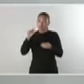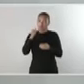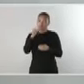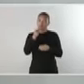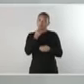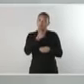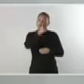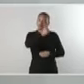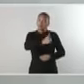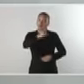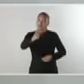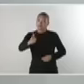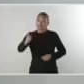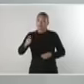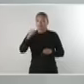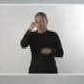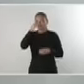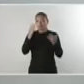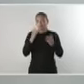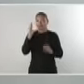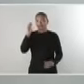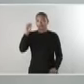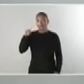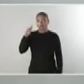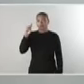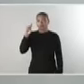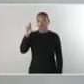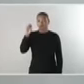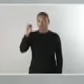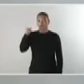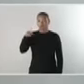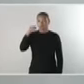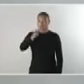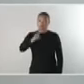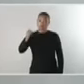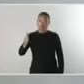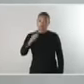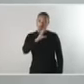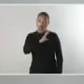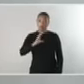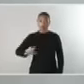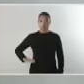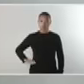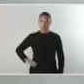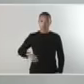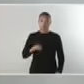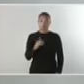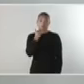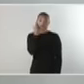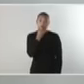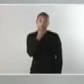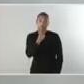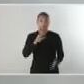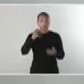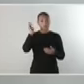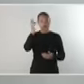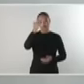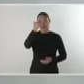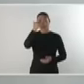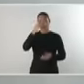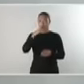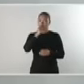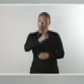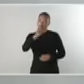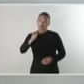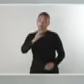un minuto con las conclusiones de cada candidato Yo quiero decirles y quiero recordarles a los señores